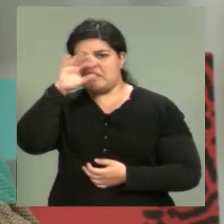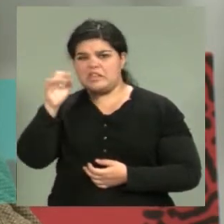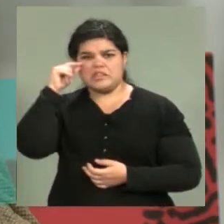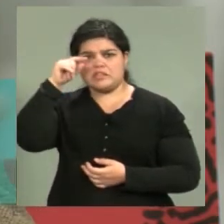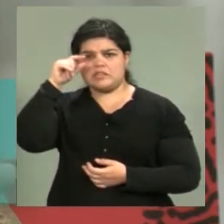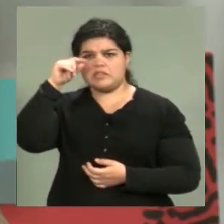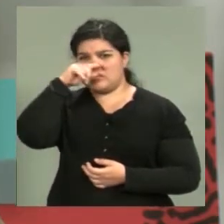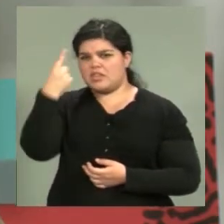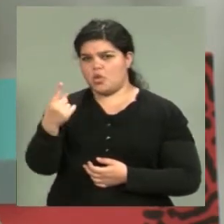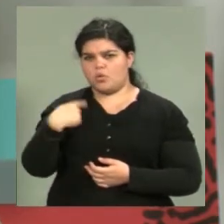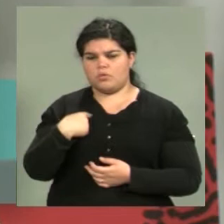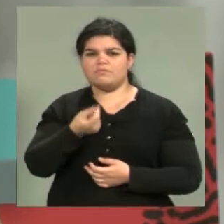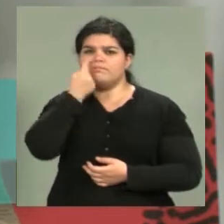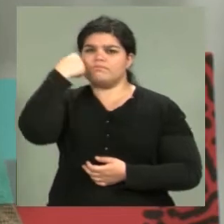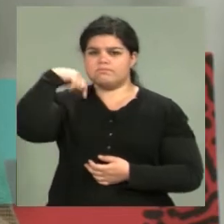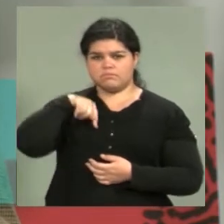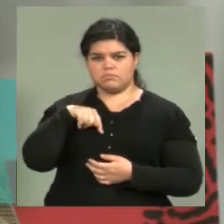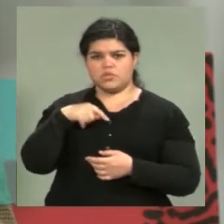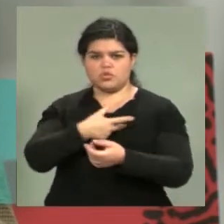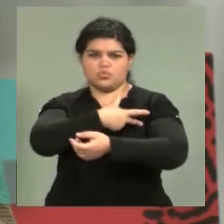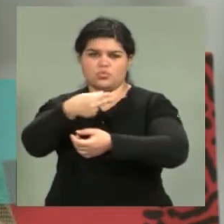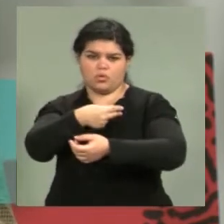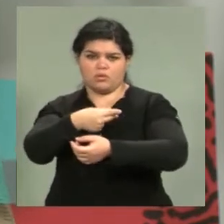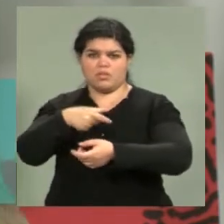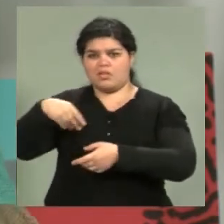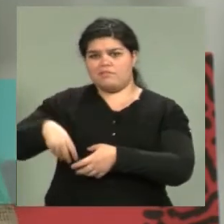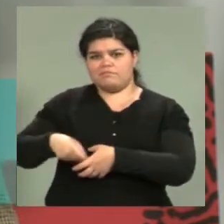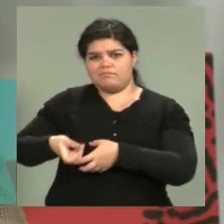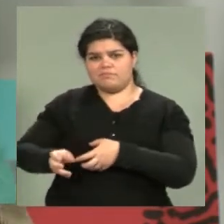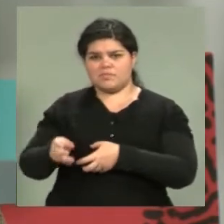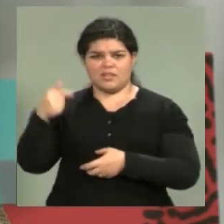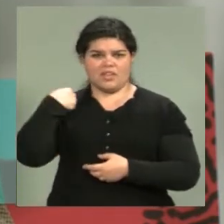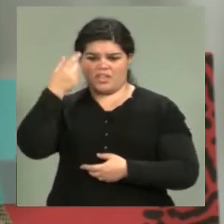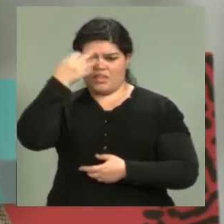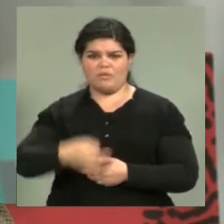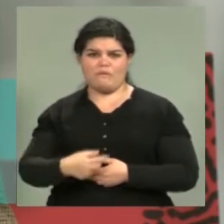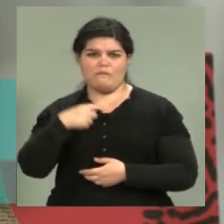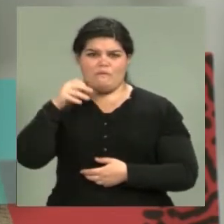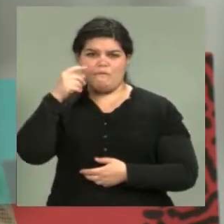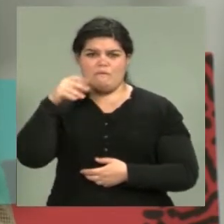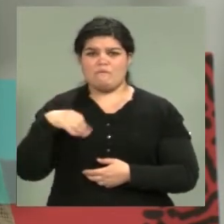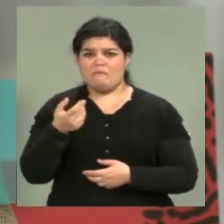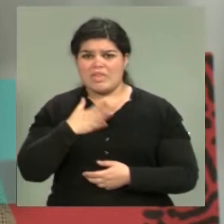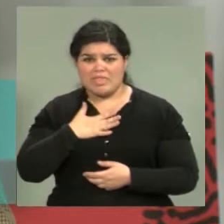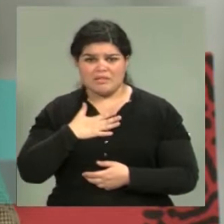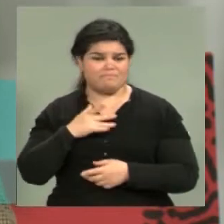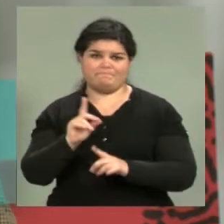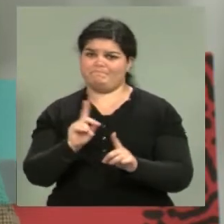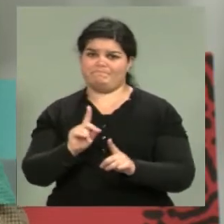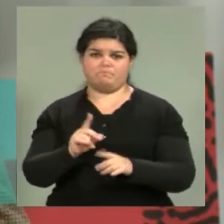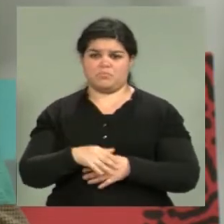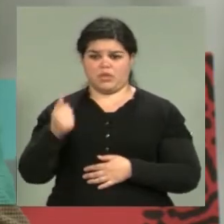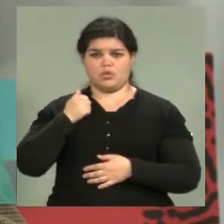sonda nasogástrica, con un suero, con una sonda vesical, esto ya no es vida para mí. Soy una persona que